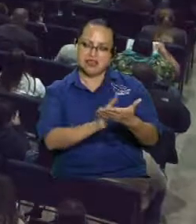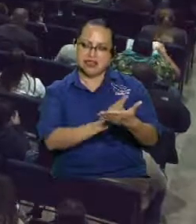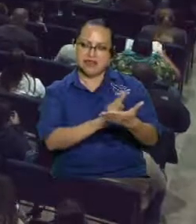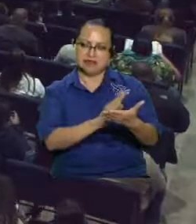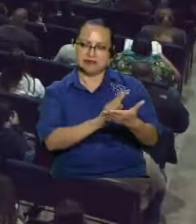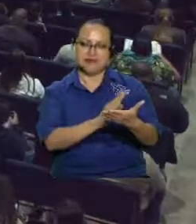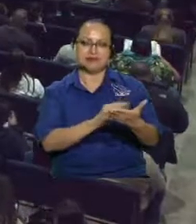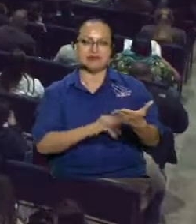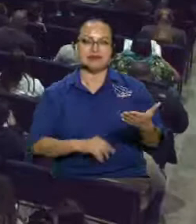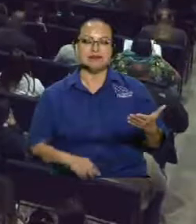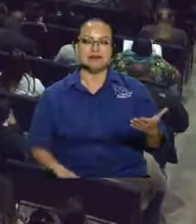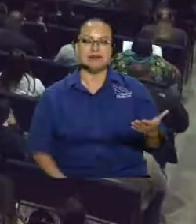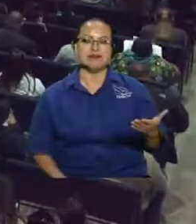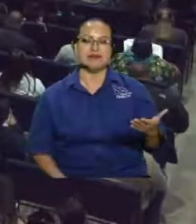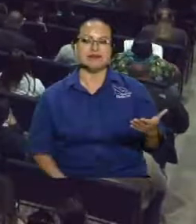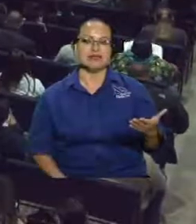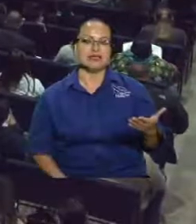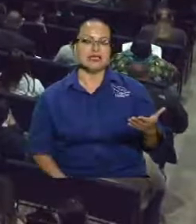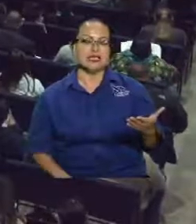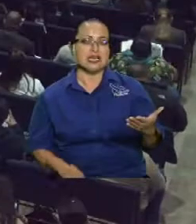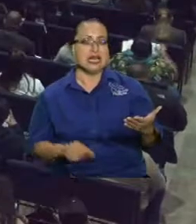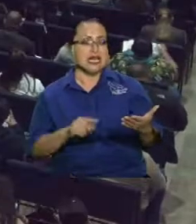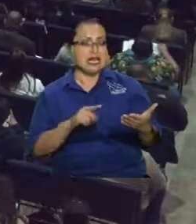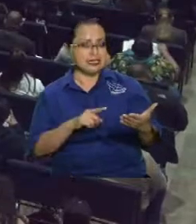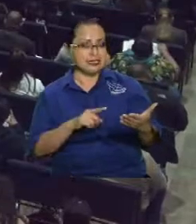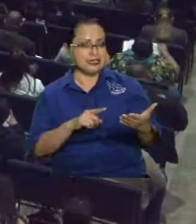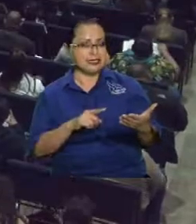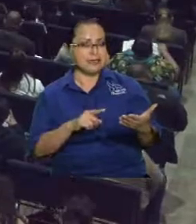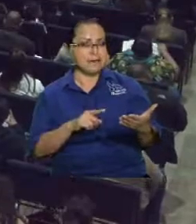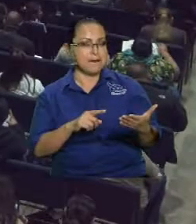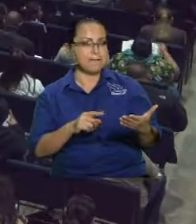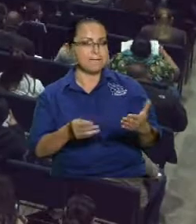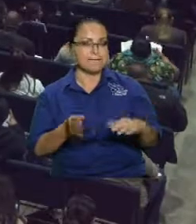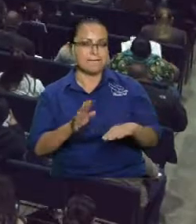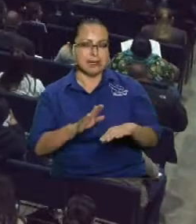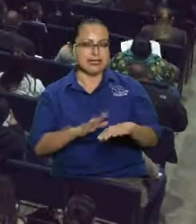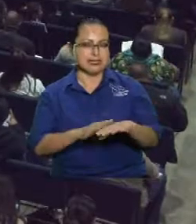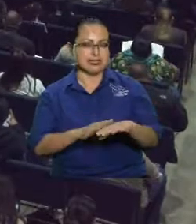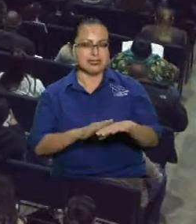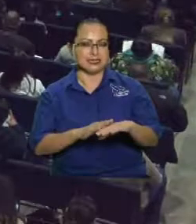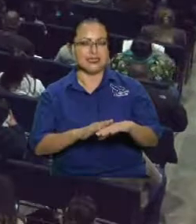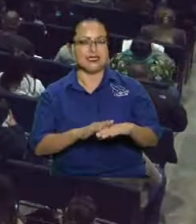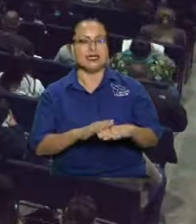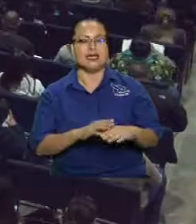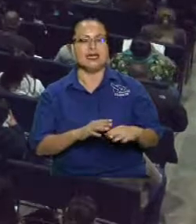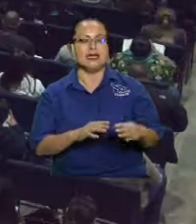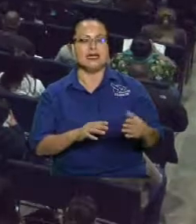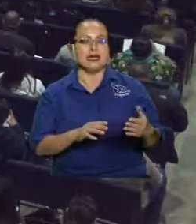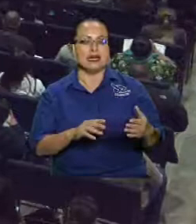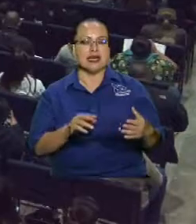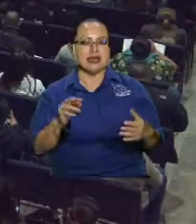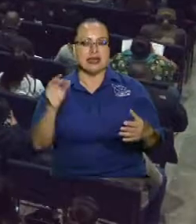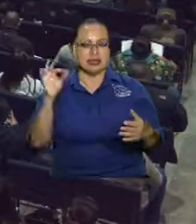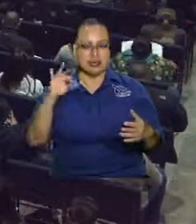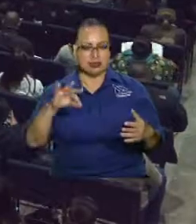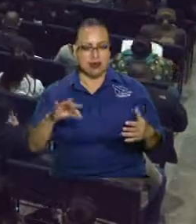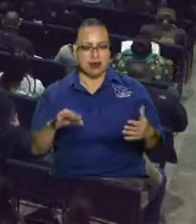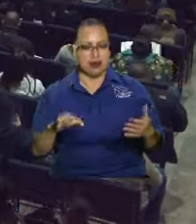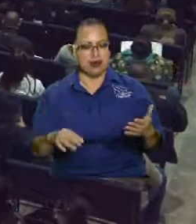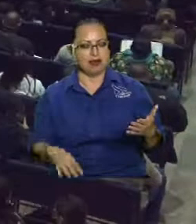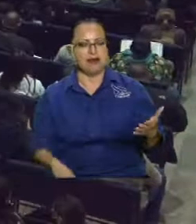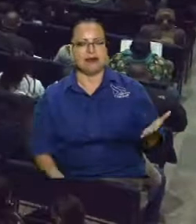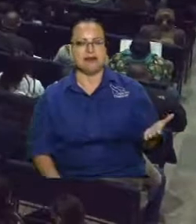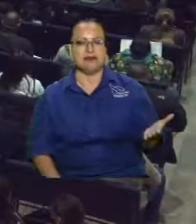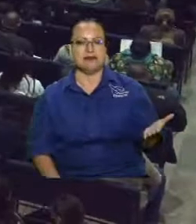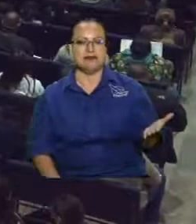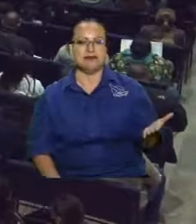Biblia textual, tercera edición, o la textual, porque son las más actualizadas. Y es, me gusta mucho como dicen,